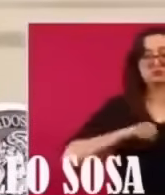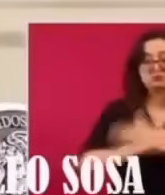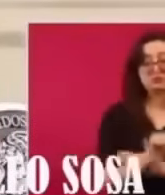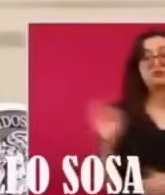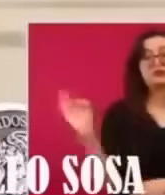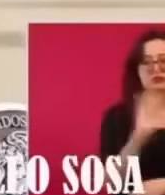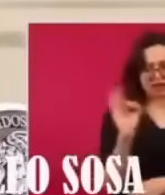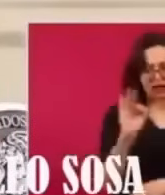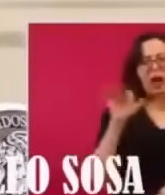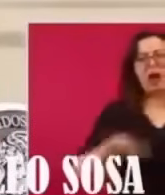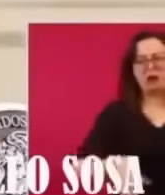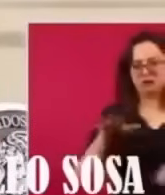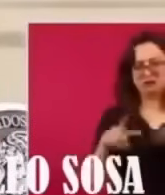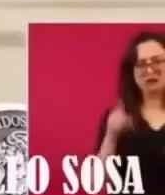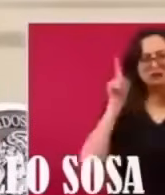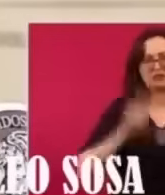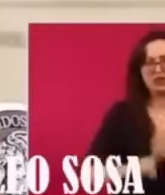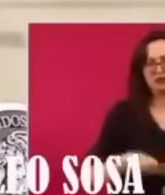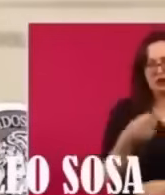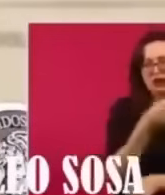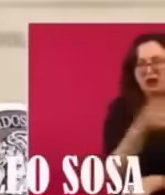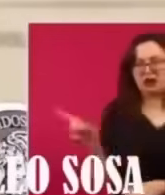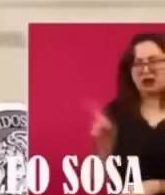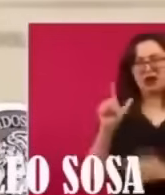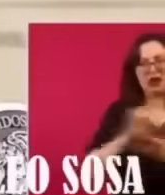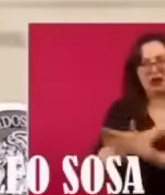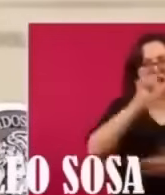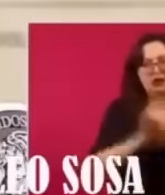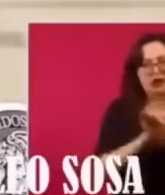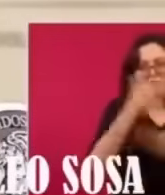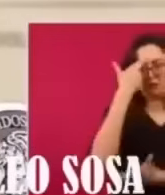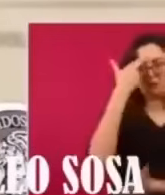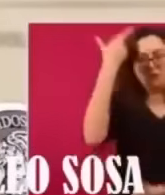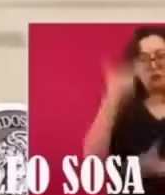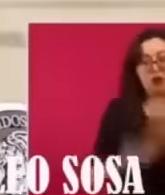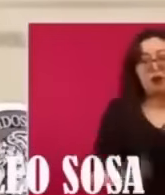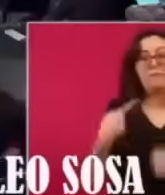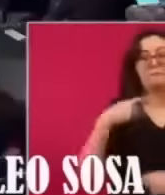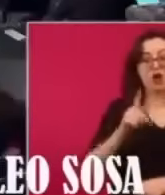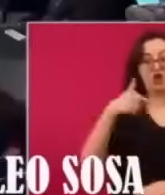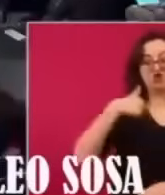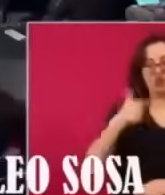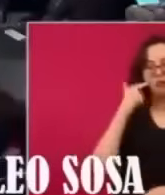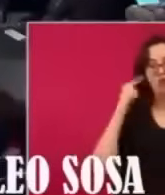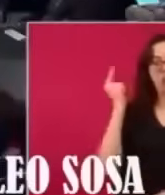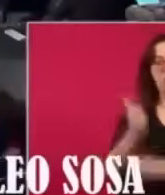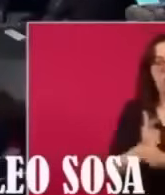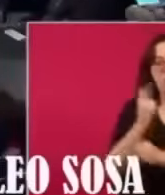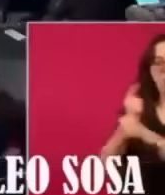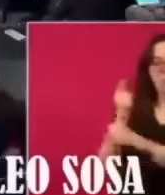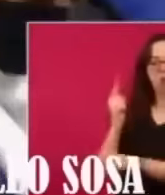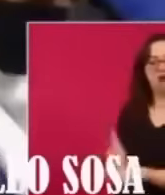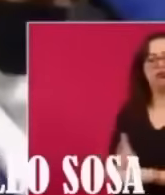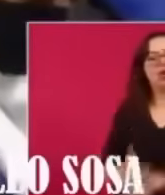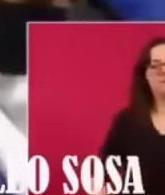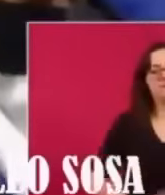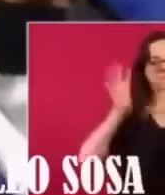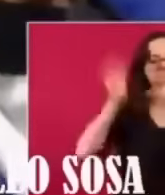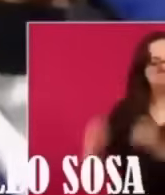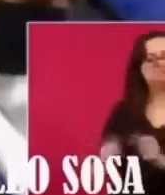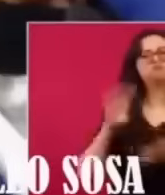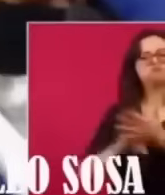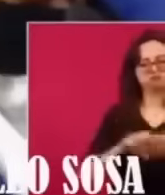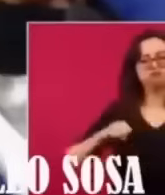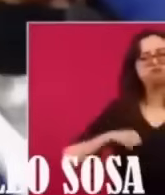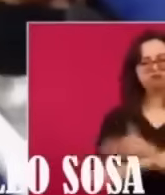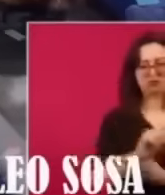impunidad. No somos iguales. Estos hablan de que son funcionarios, anteriores,